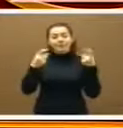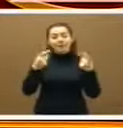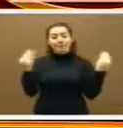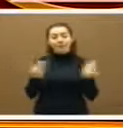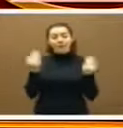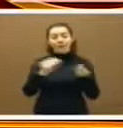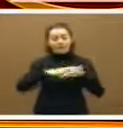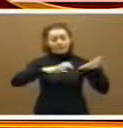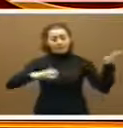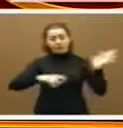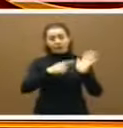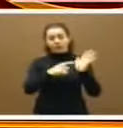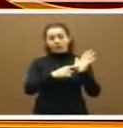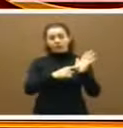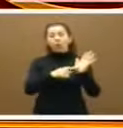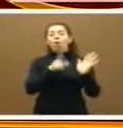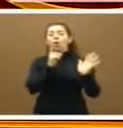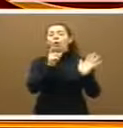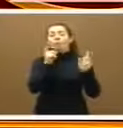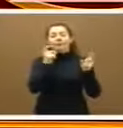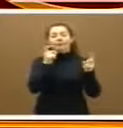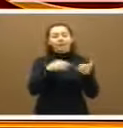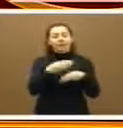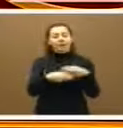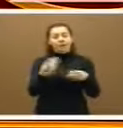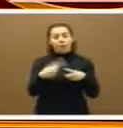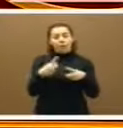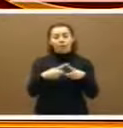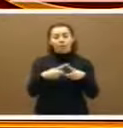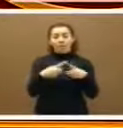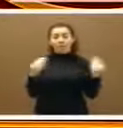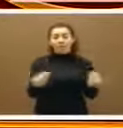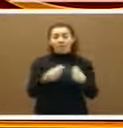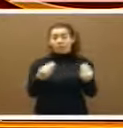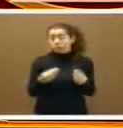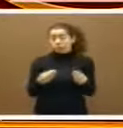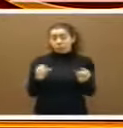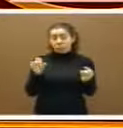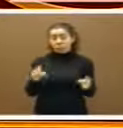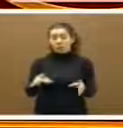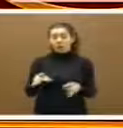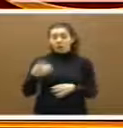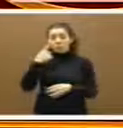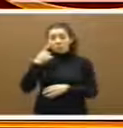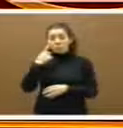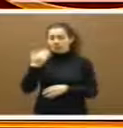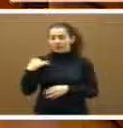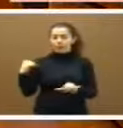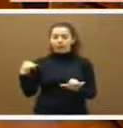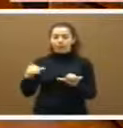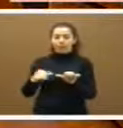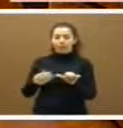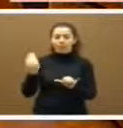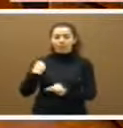texto legislativo desde un espíritu constructivo, como viene siendo habitual en esta comisión. Nada más y muchas gracias.